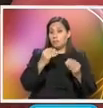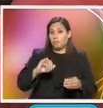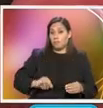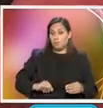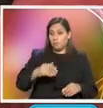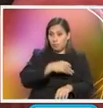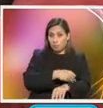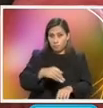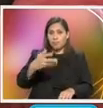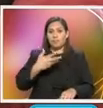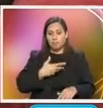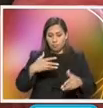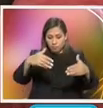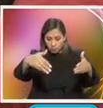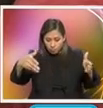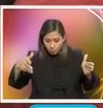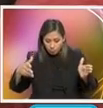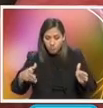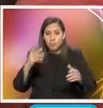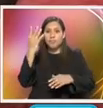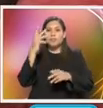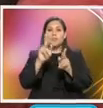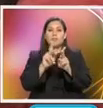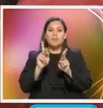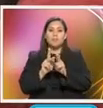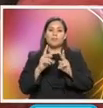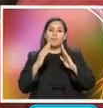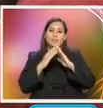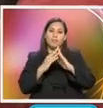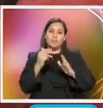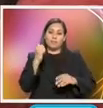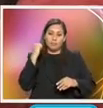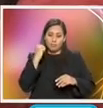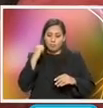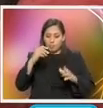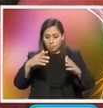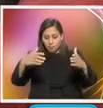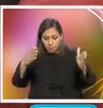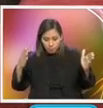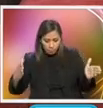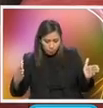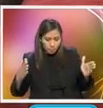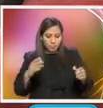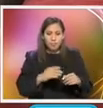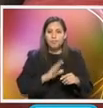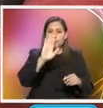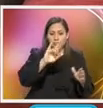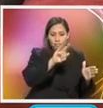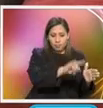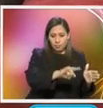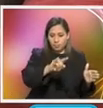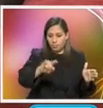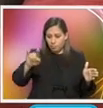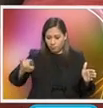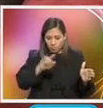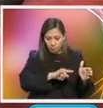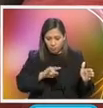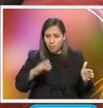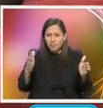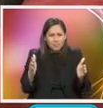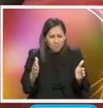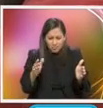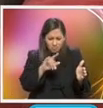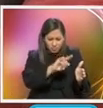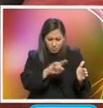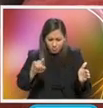las familias cuentan con un huerto de traspatio y el huerto de traspatio tiene la característica de que imagínense que es un huerto de 7x4